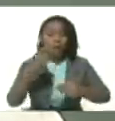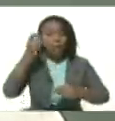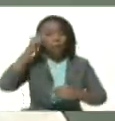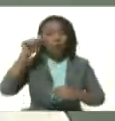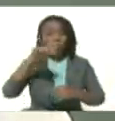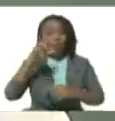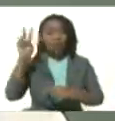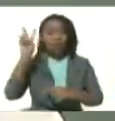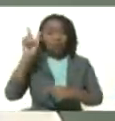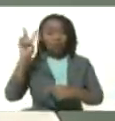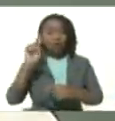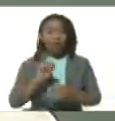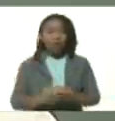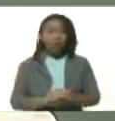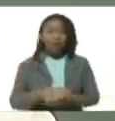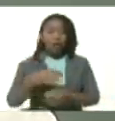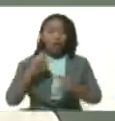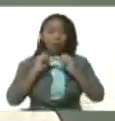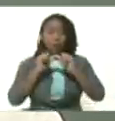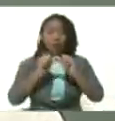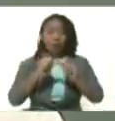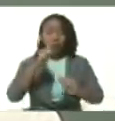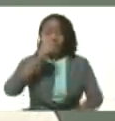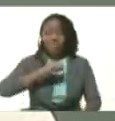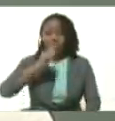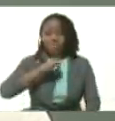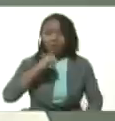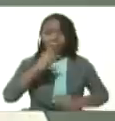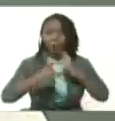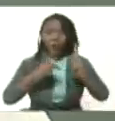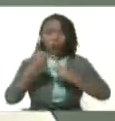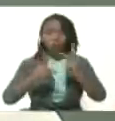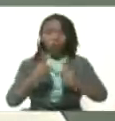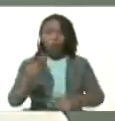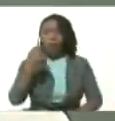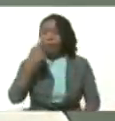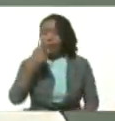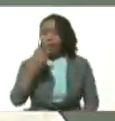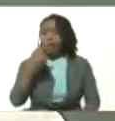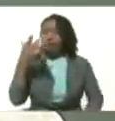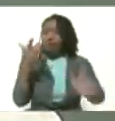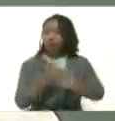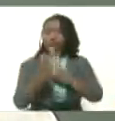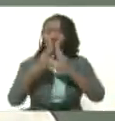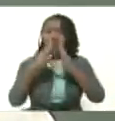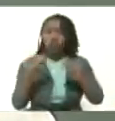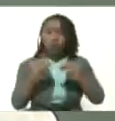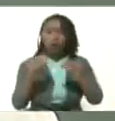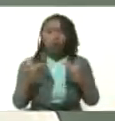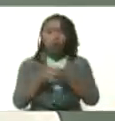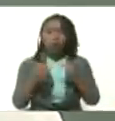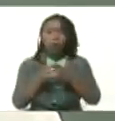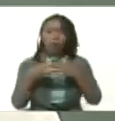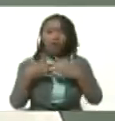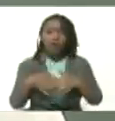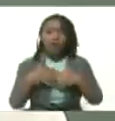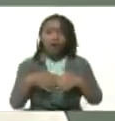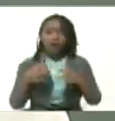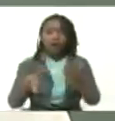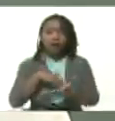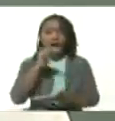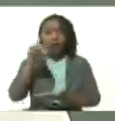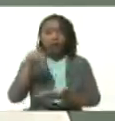pueblo venezolano, nos mantenemos produciendo medicamentos y sobre todo el sector industrial